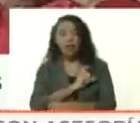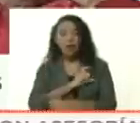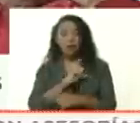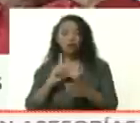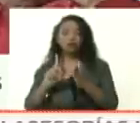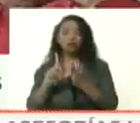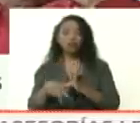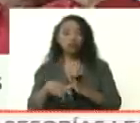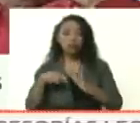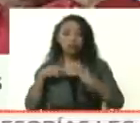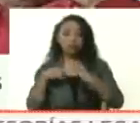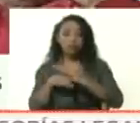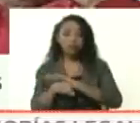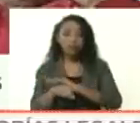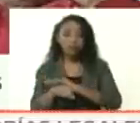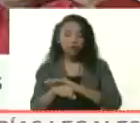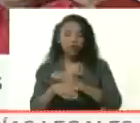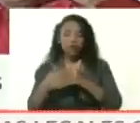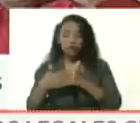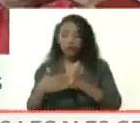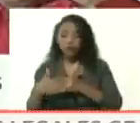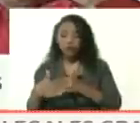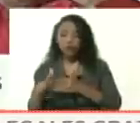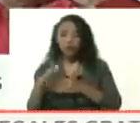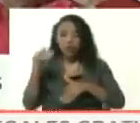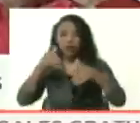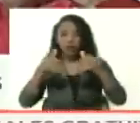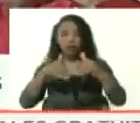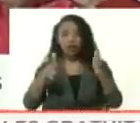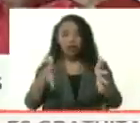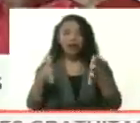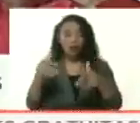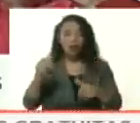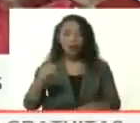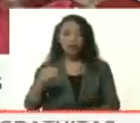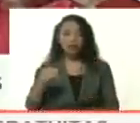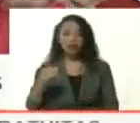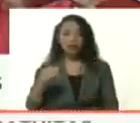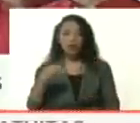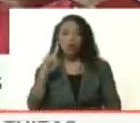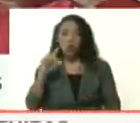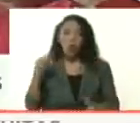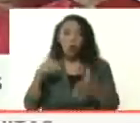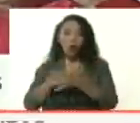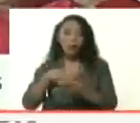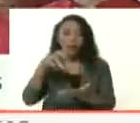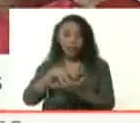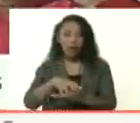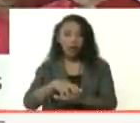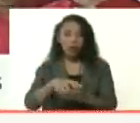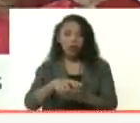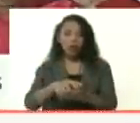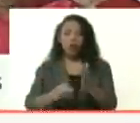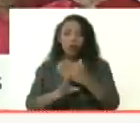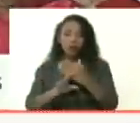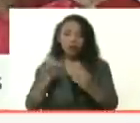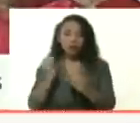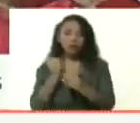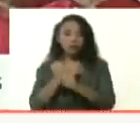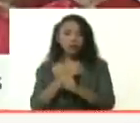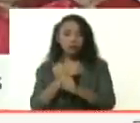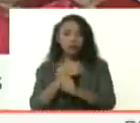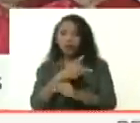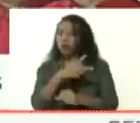entraría el siguiente mandato de las elecciones que ganó ahora. O sea, le dieron un golpe de Estado a un presidente en ejercicio, no al presidente que